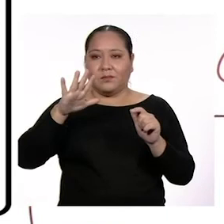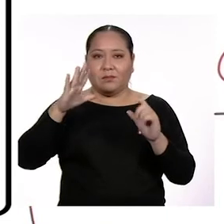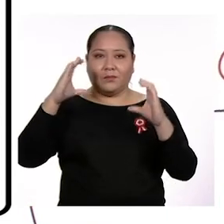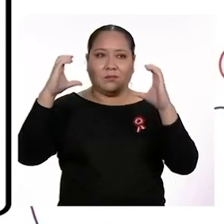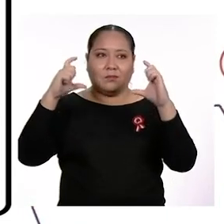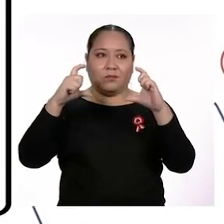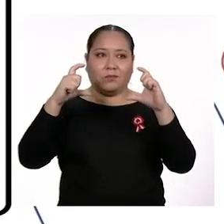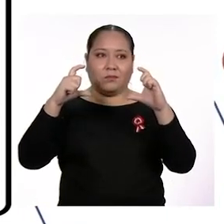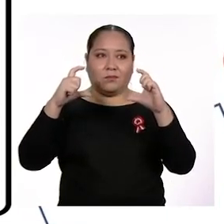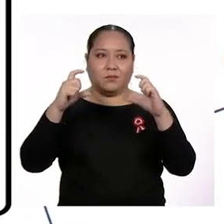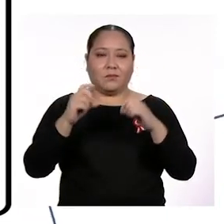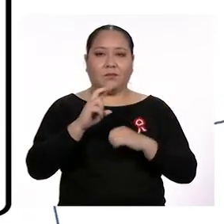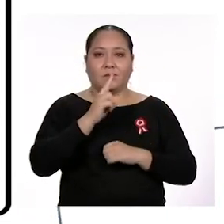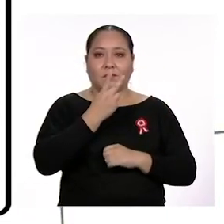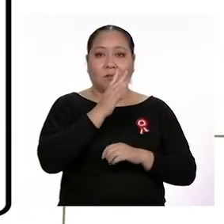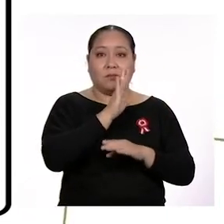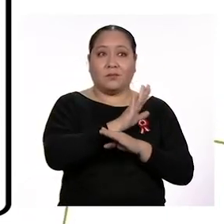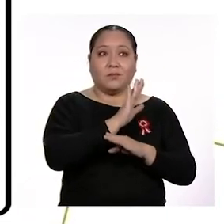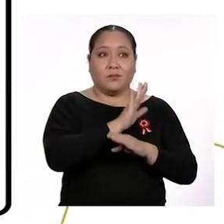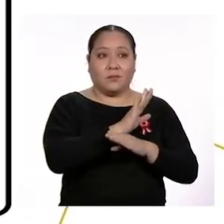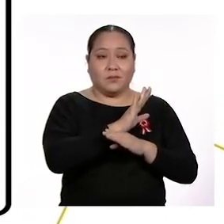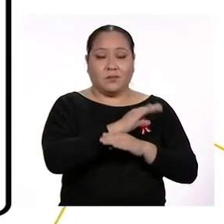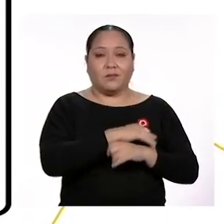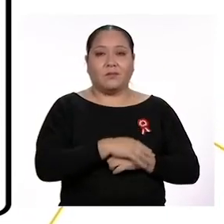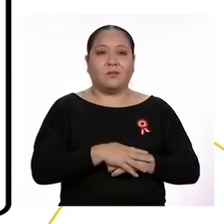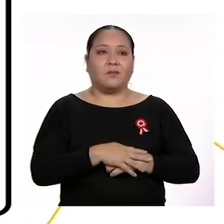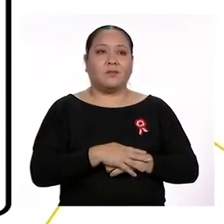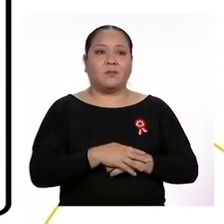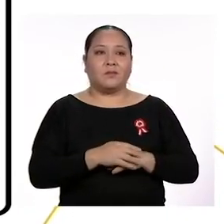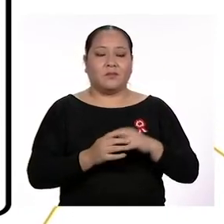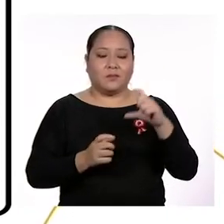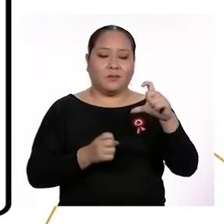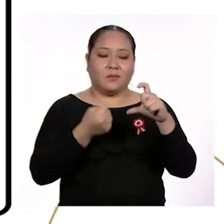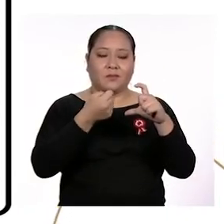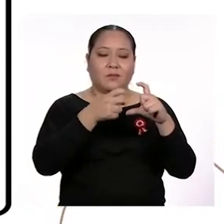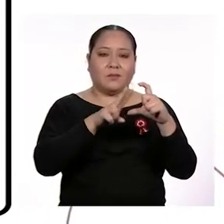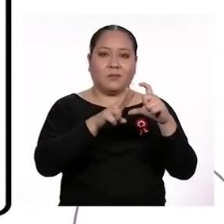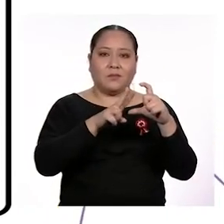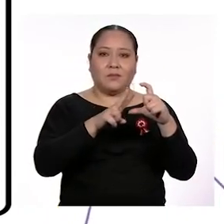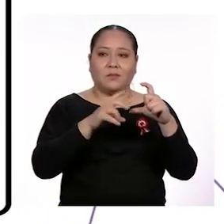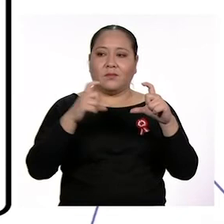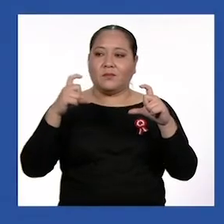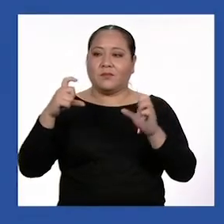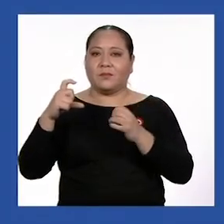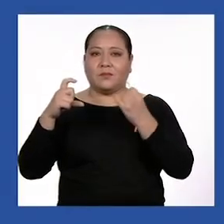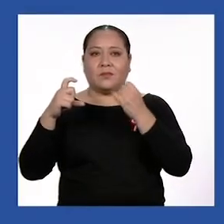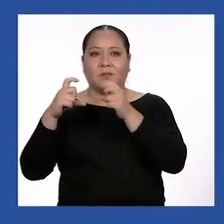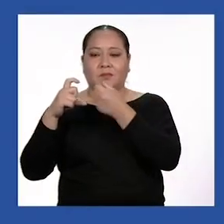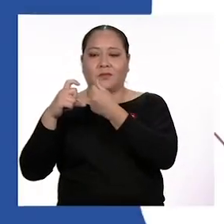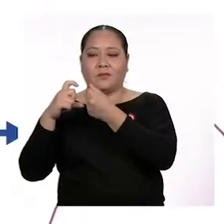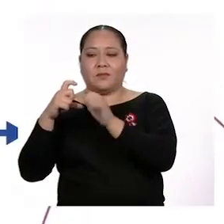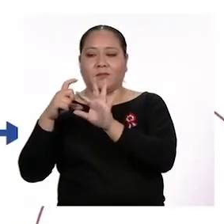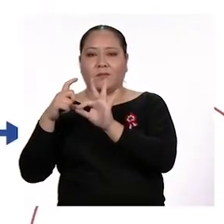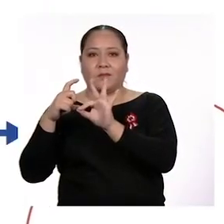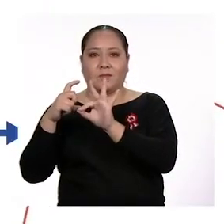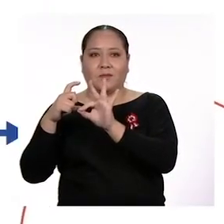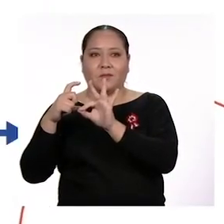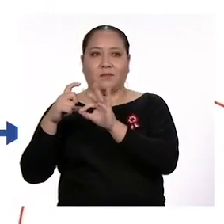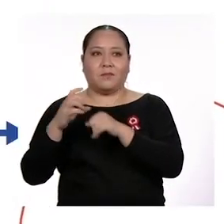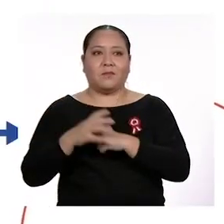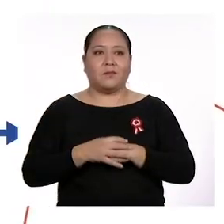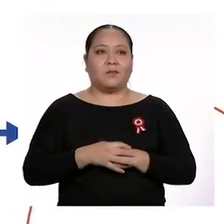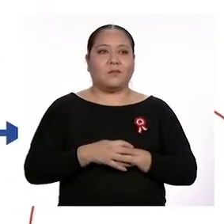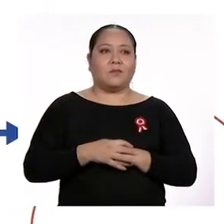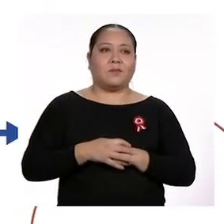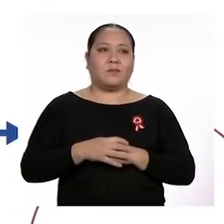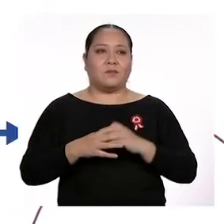El segundo turno, el de la tarde, empieza al mediodía y termina a las 19 horas. Luego,